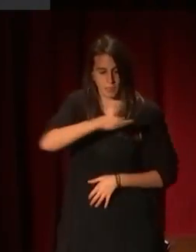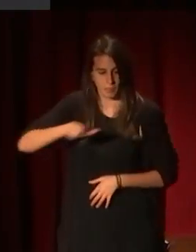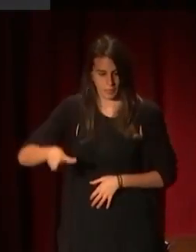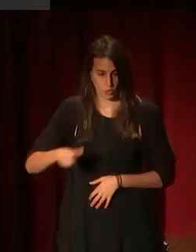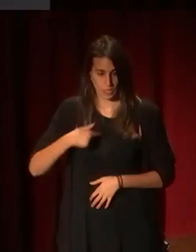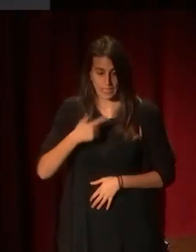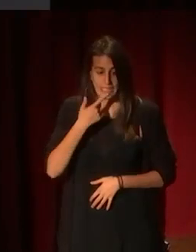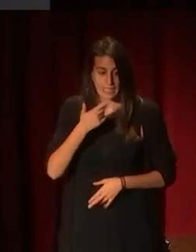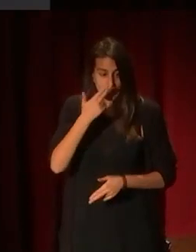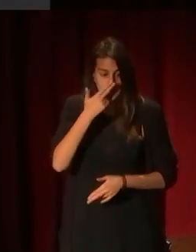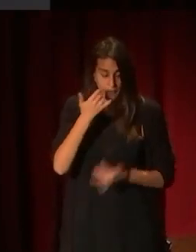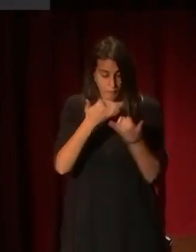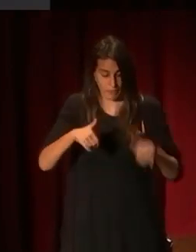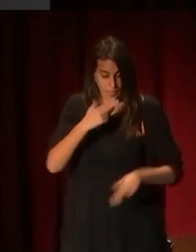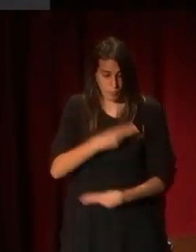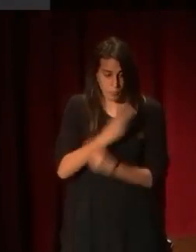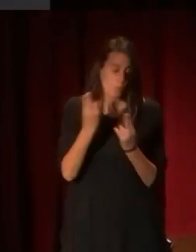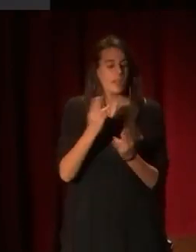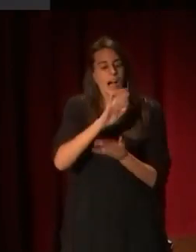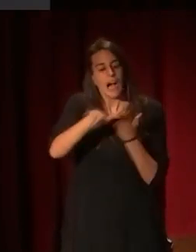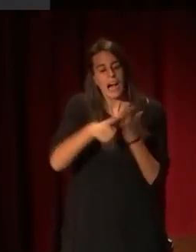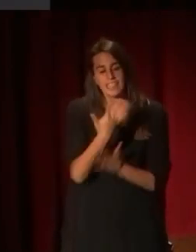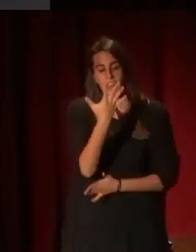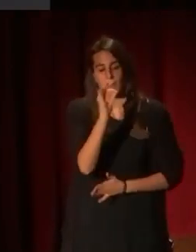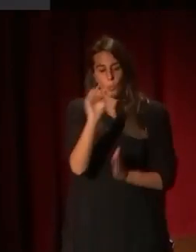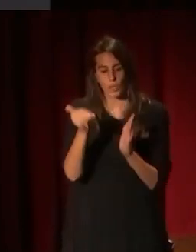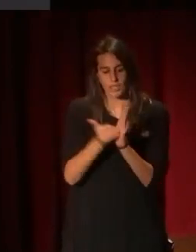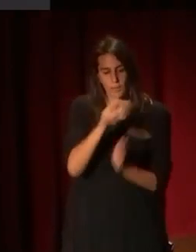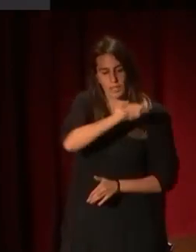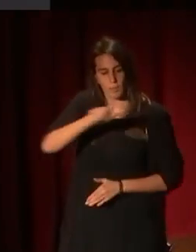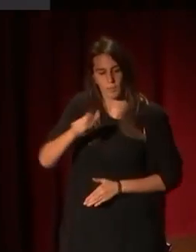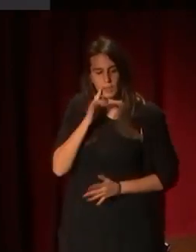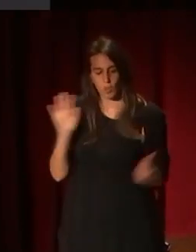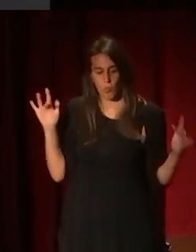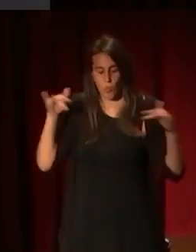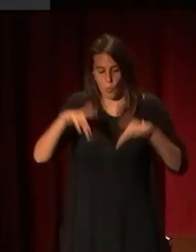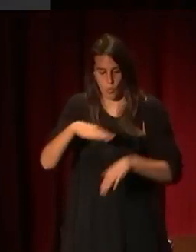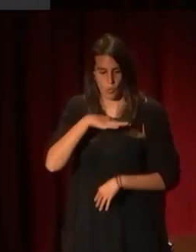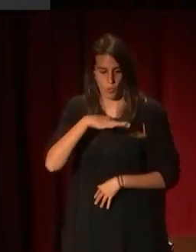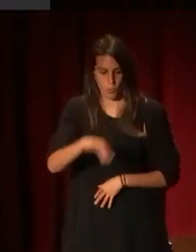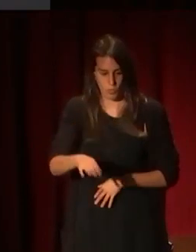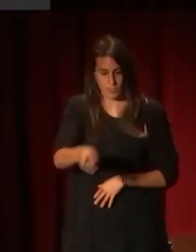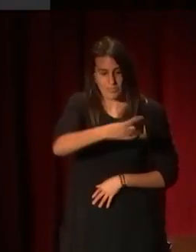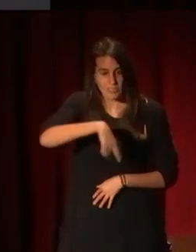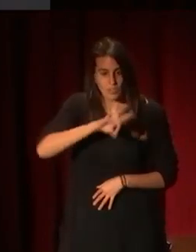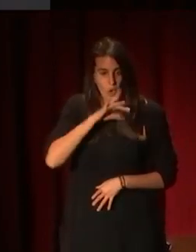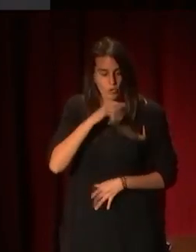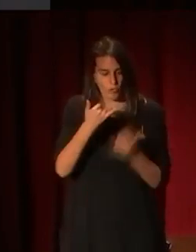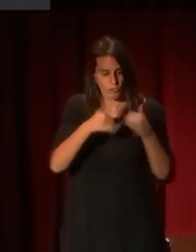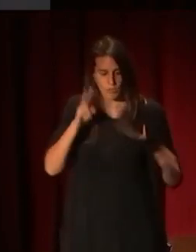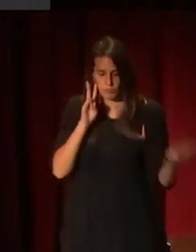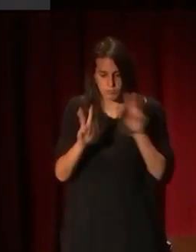fiestas públicas es capaz de albergar 50 mil personas que gozan con igual contentamiento de los regocijos